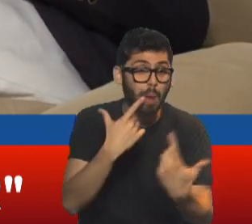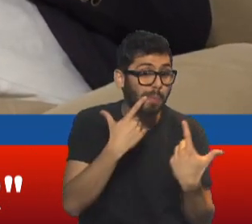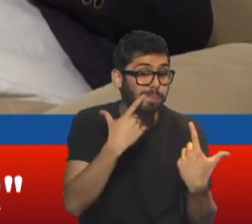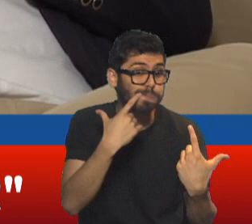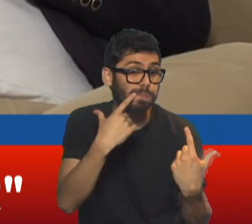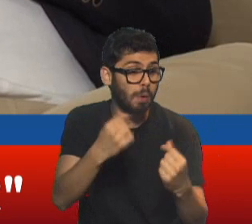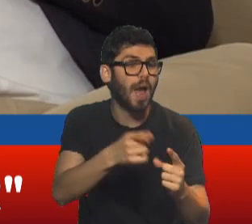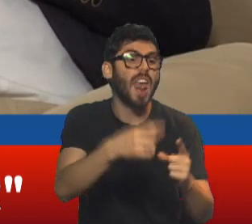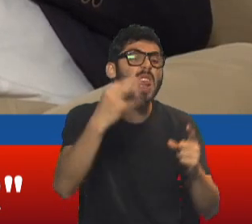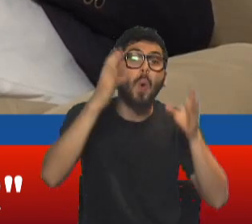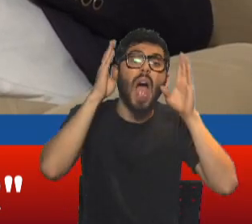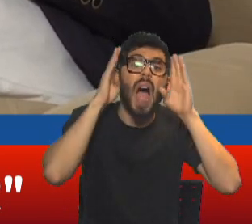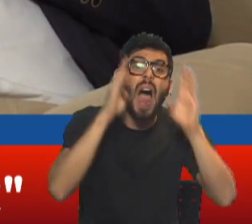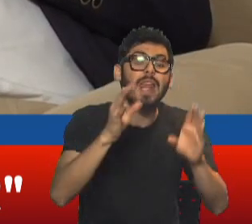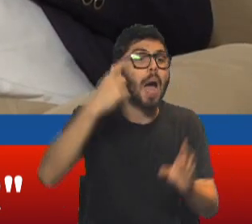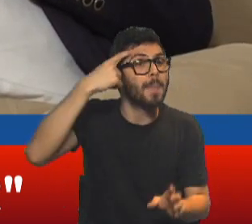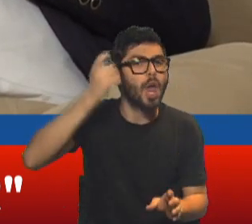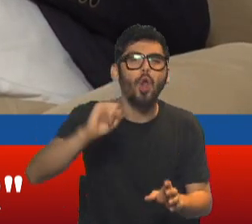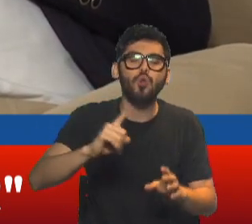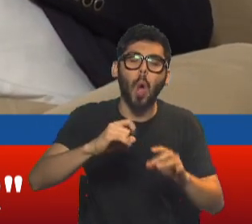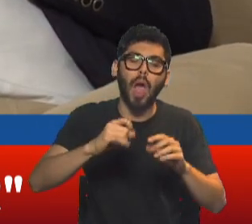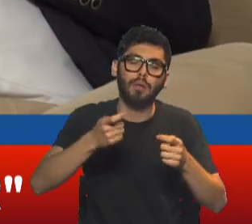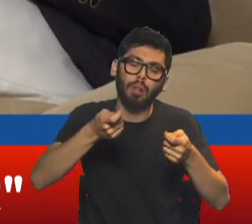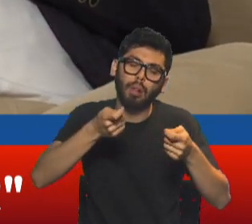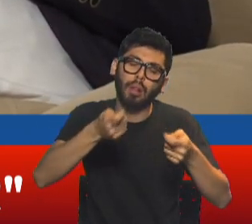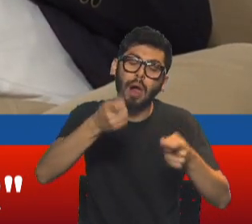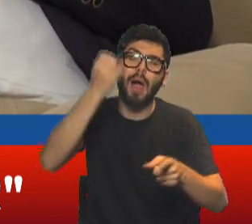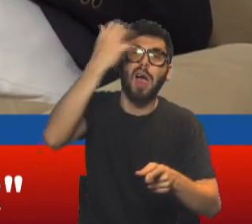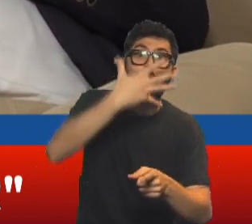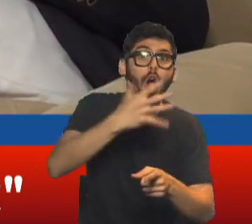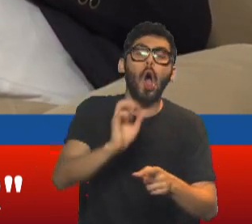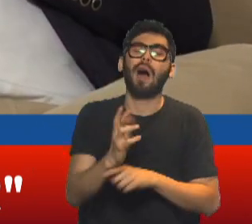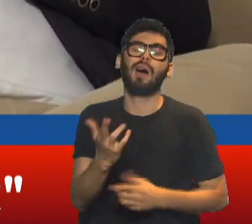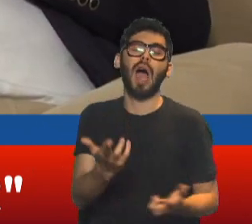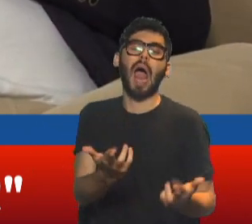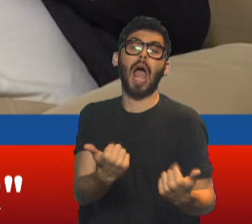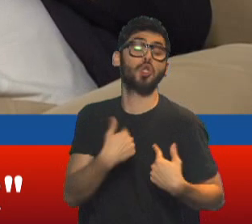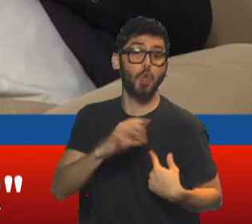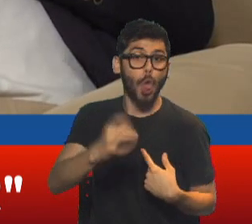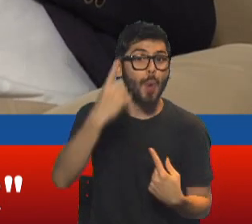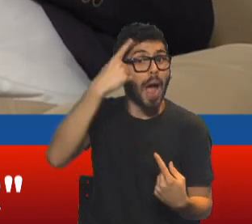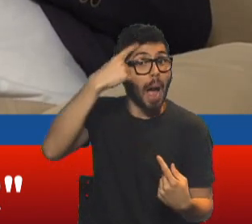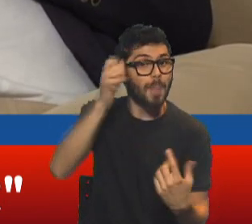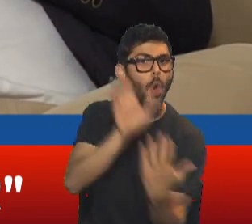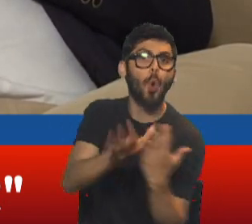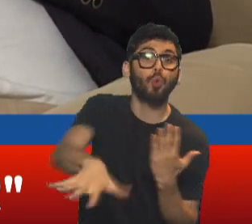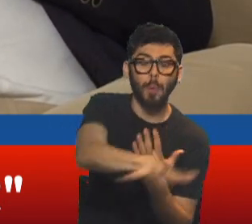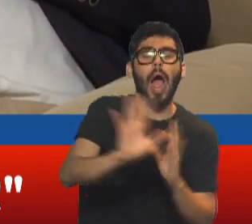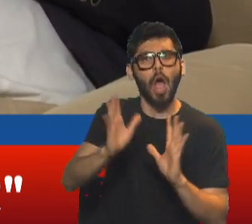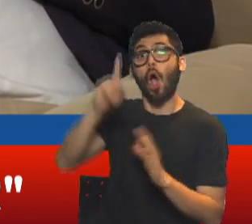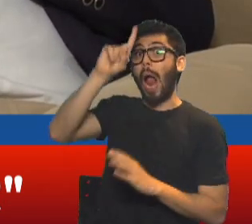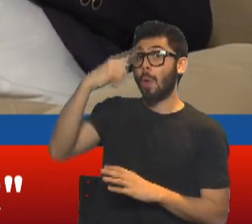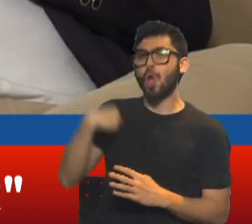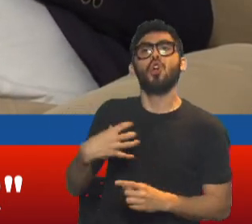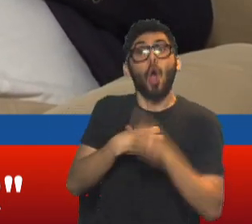escuchar y aprender. No es un momento de convencer y de tener razón, es un momento de aprender junto a nuestro pueblo. Y yo confío en Alberto Fernández,